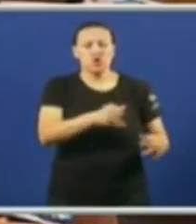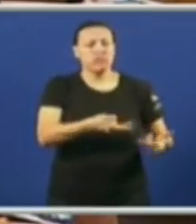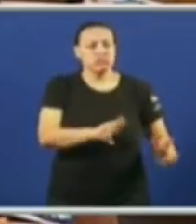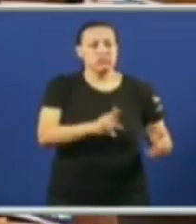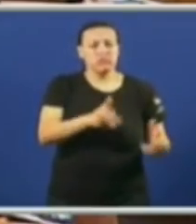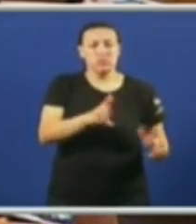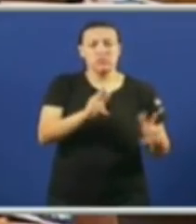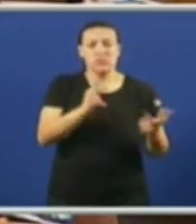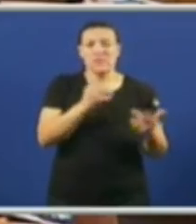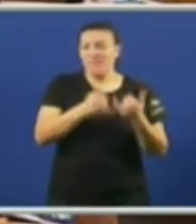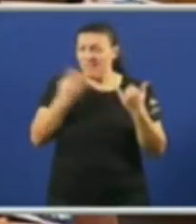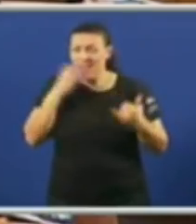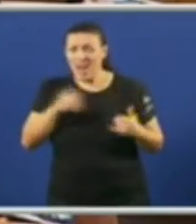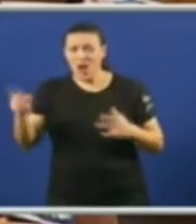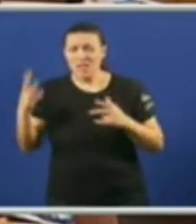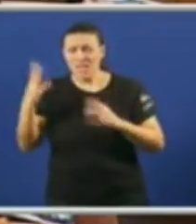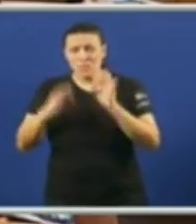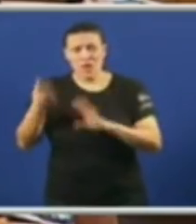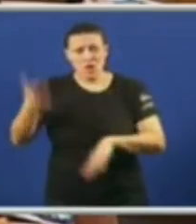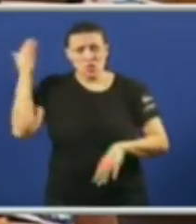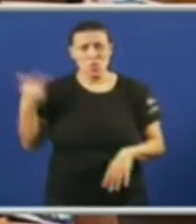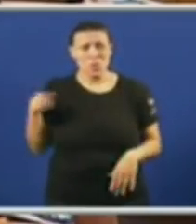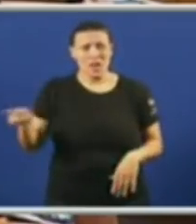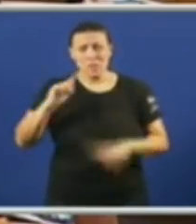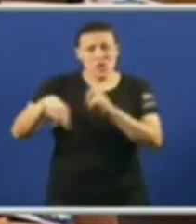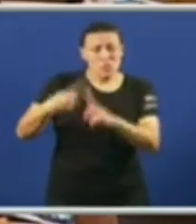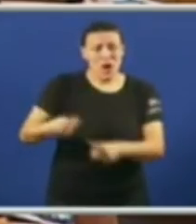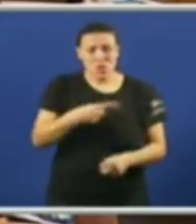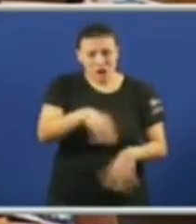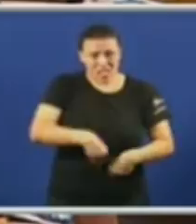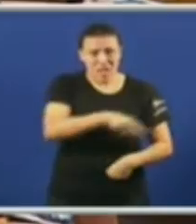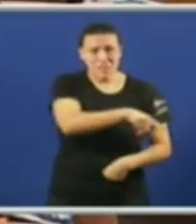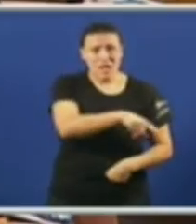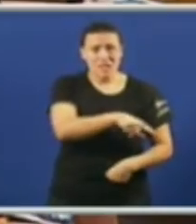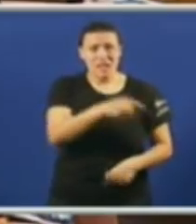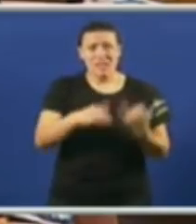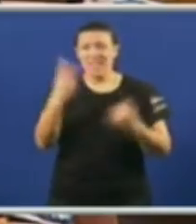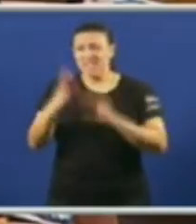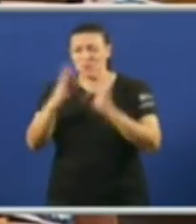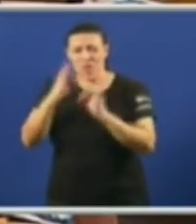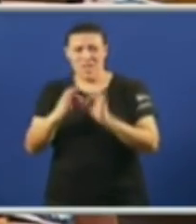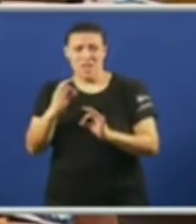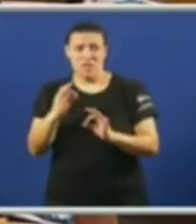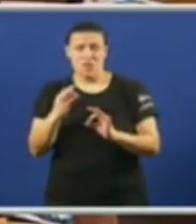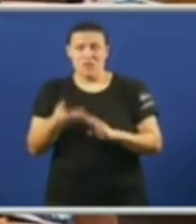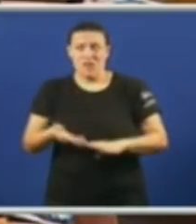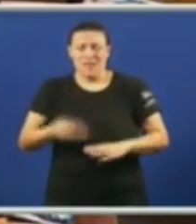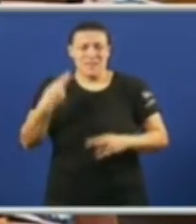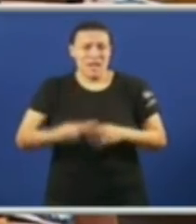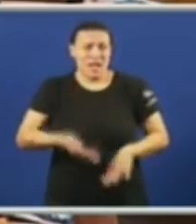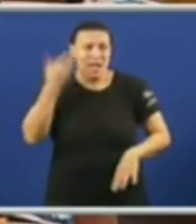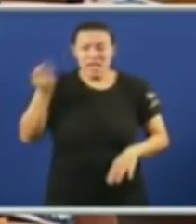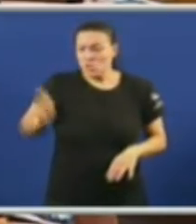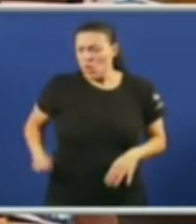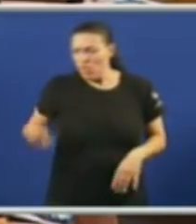nos vai a subir un 3% máis as peaxes o ano que ven. Peaxes máis altas nun dos países que ten os salarios